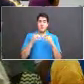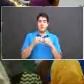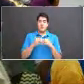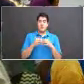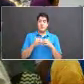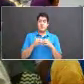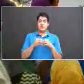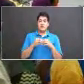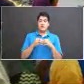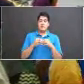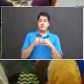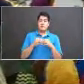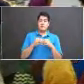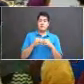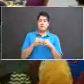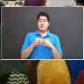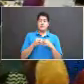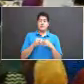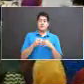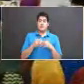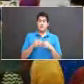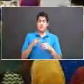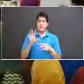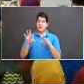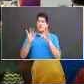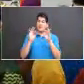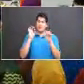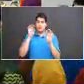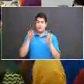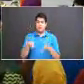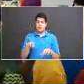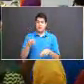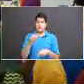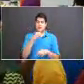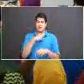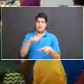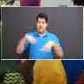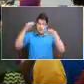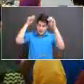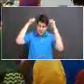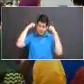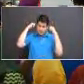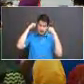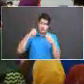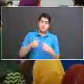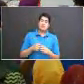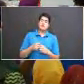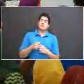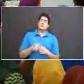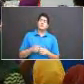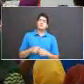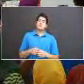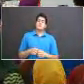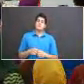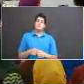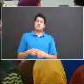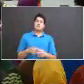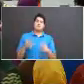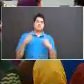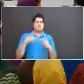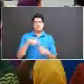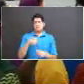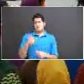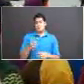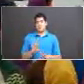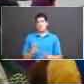cobertura. O de gracias, hermano. Y no hay niñitos. No, no hay ninguna.